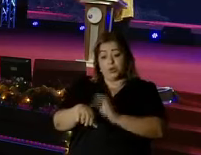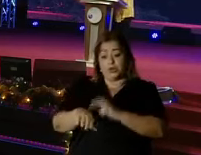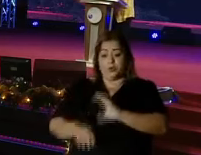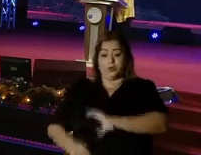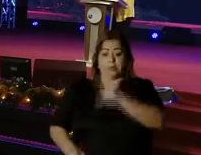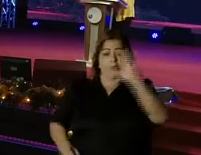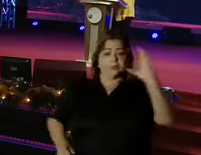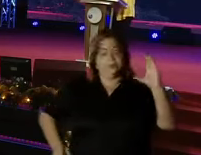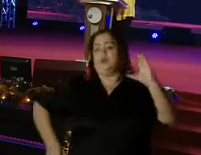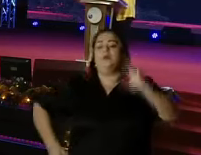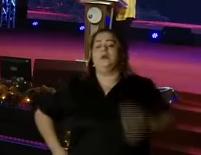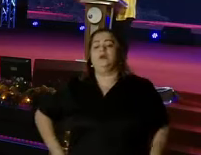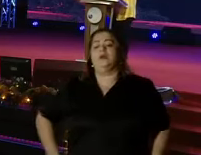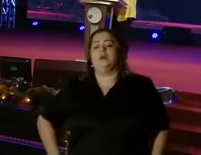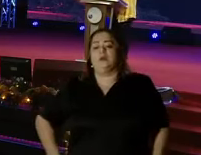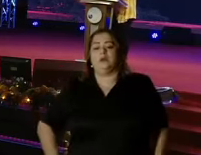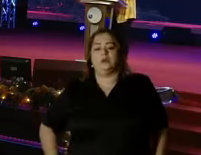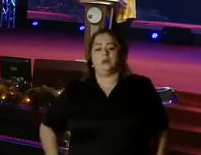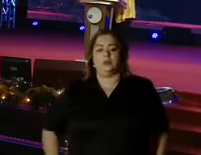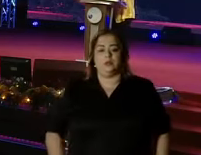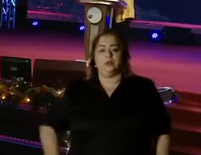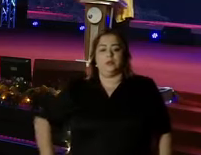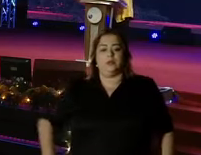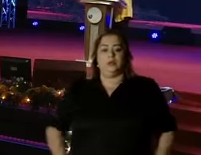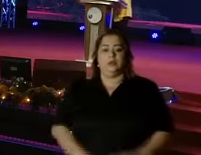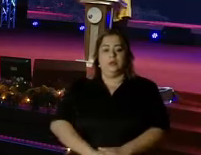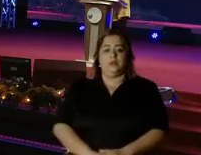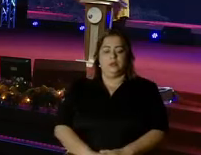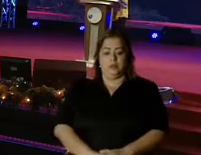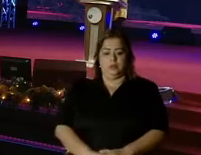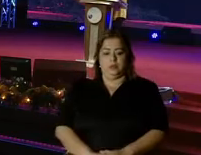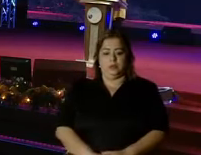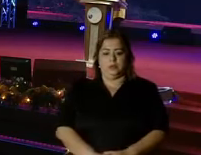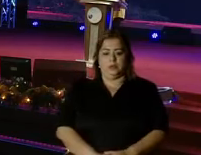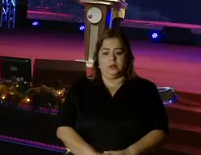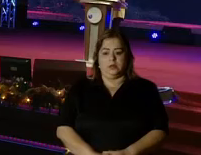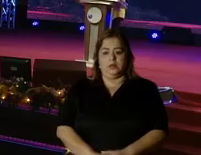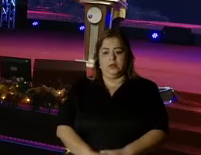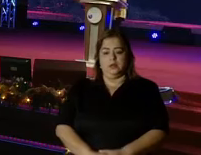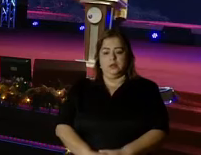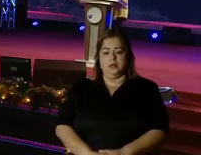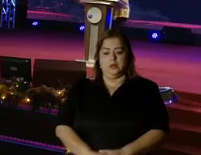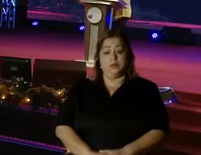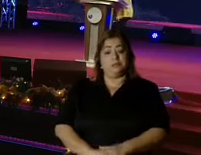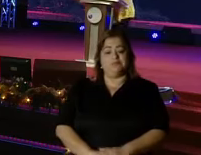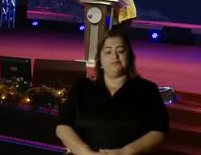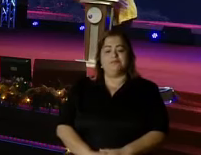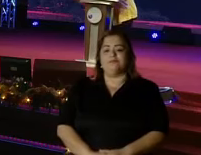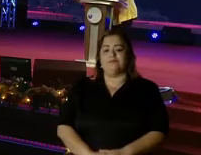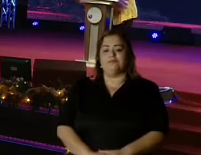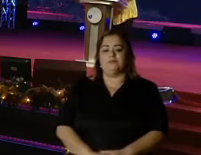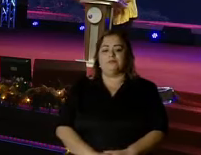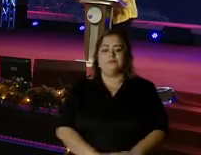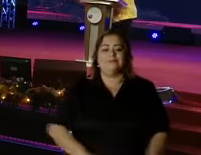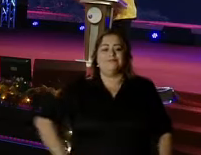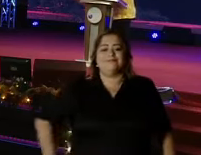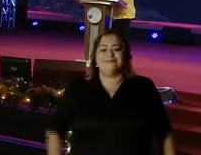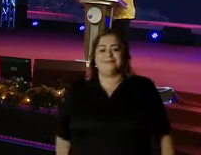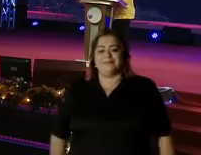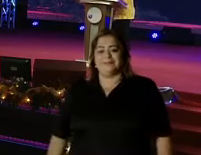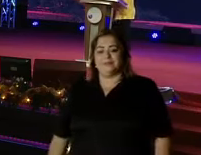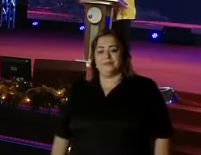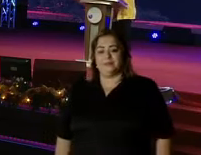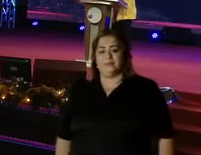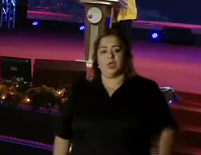para ese encuentro maravilloso del domingo, ¿verdad? Algo así. Así que esperemos eso, esperemos eso.